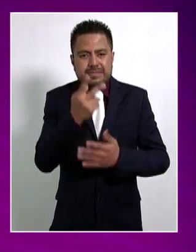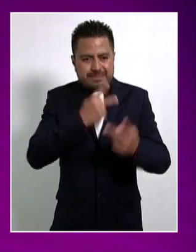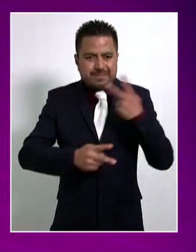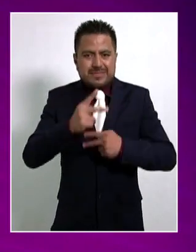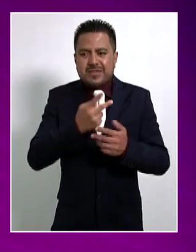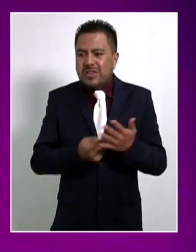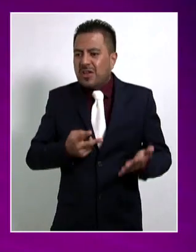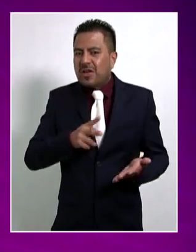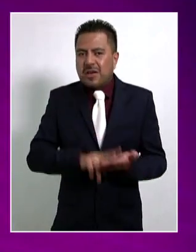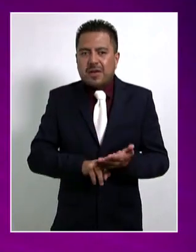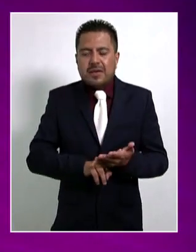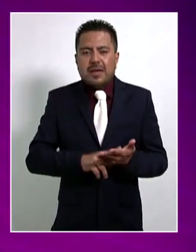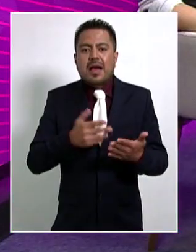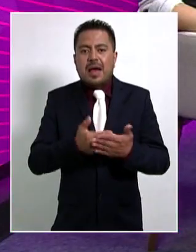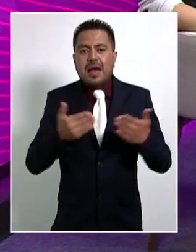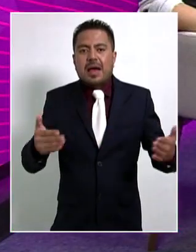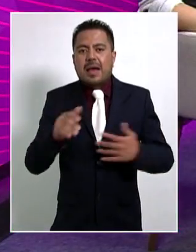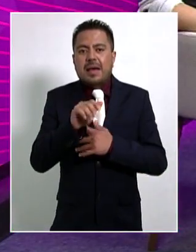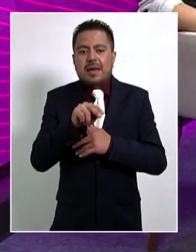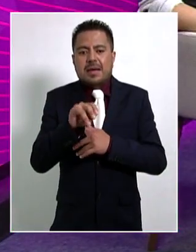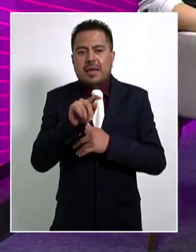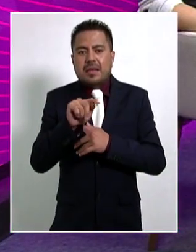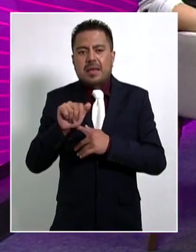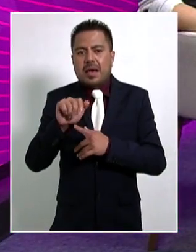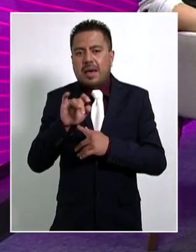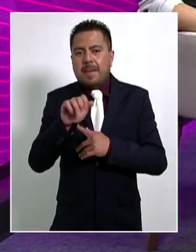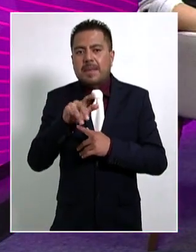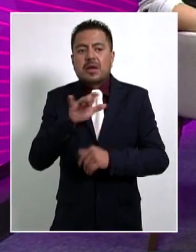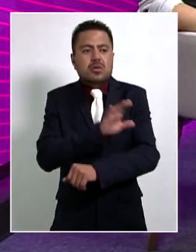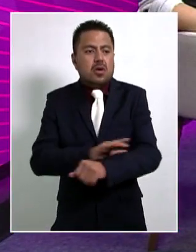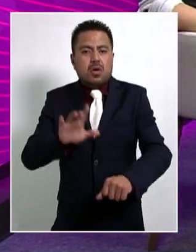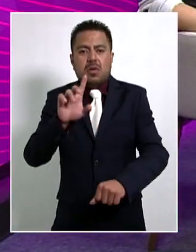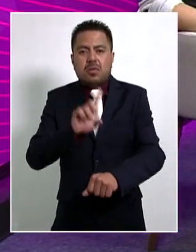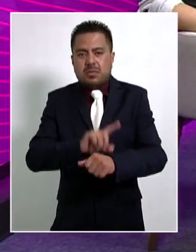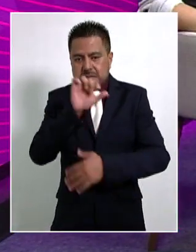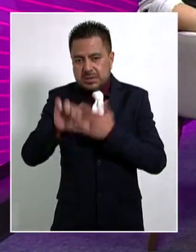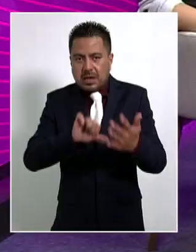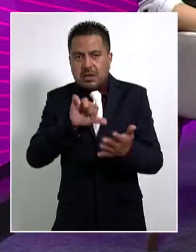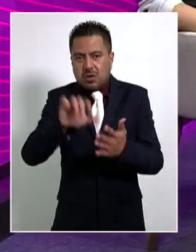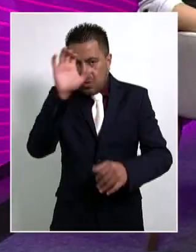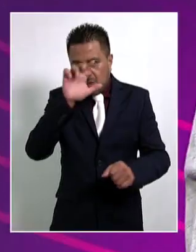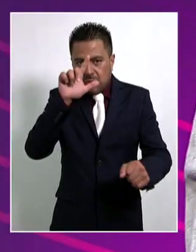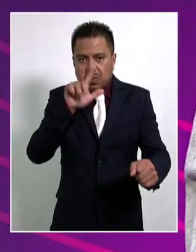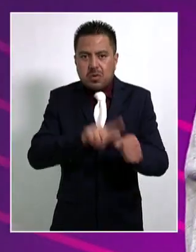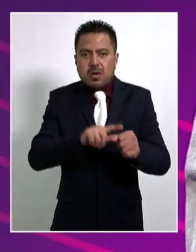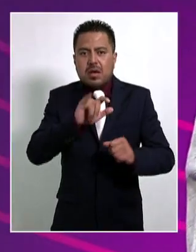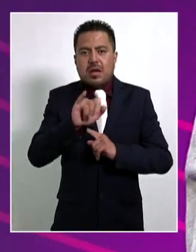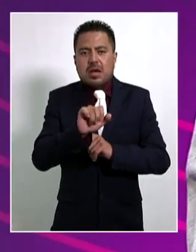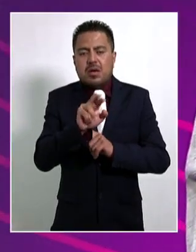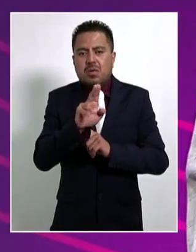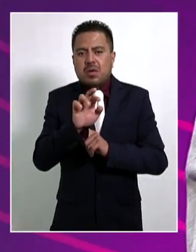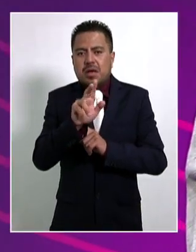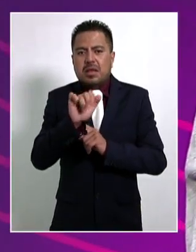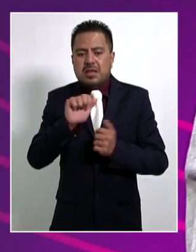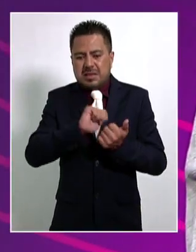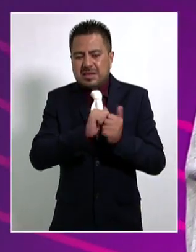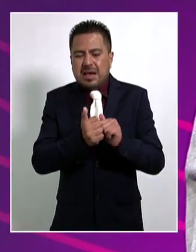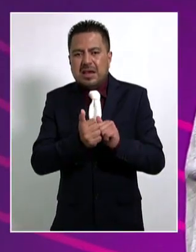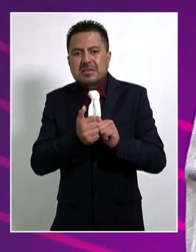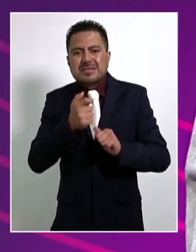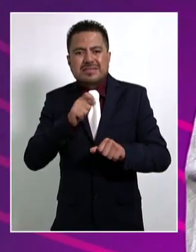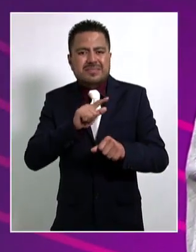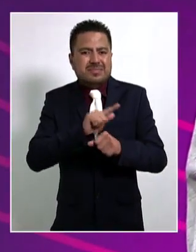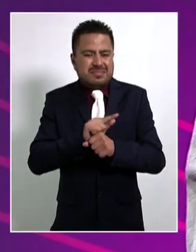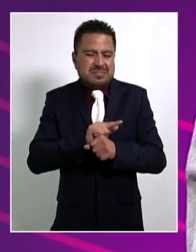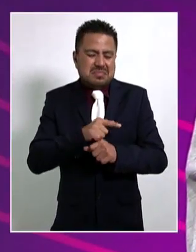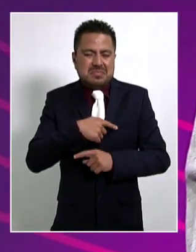doble. Y Nathan Ambriz, que coordina el Centro Cultural Jauría Trans. Ya nos contarás, Nathan, de qué